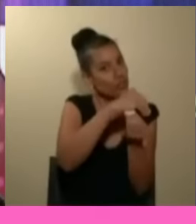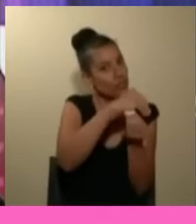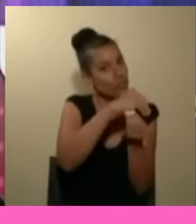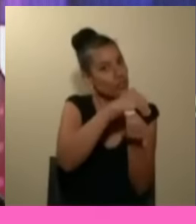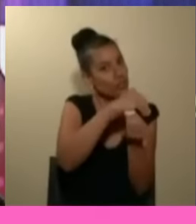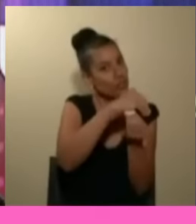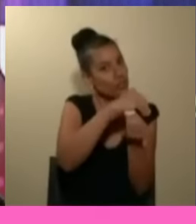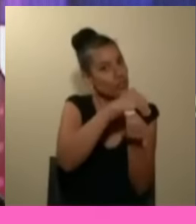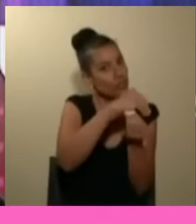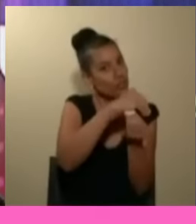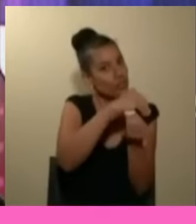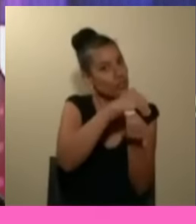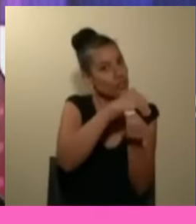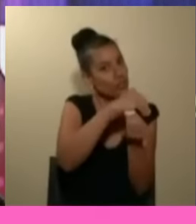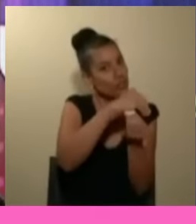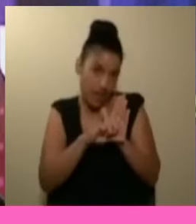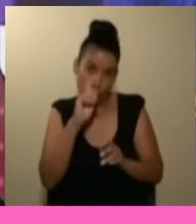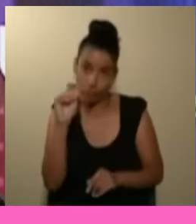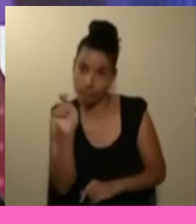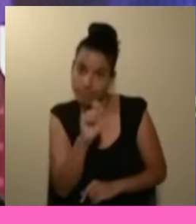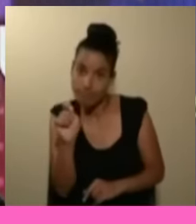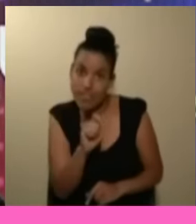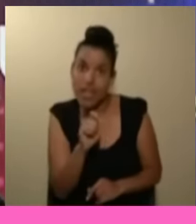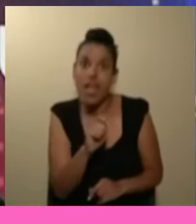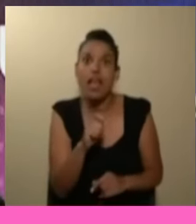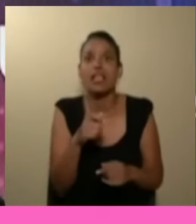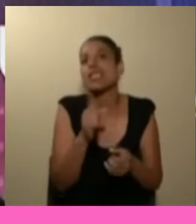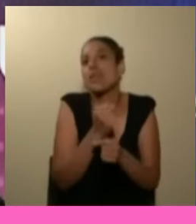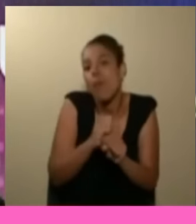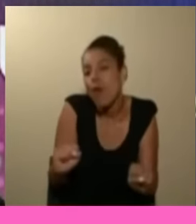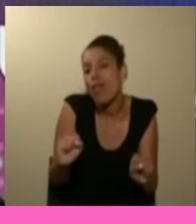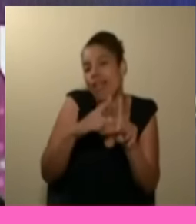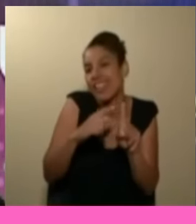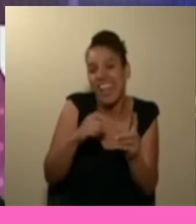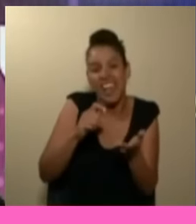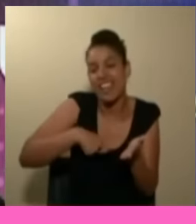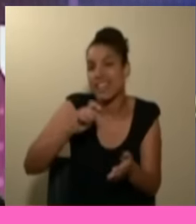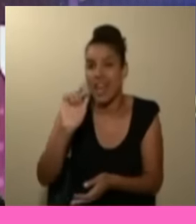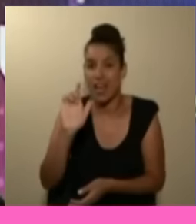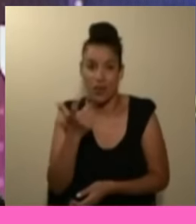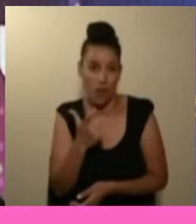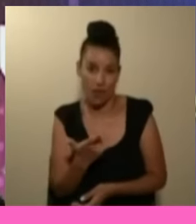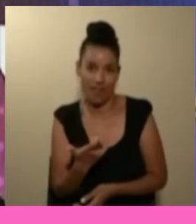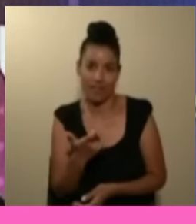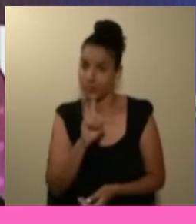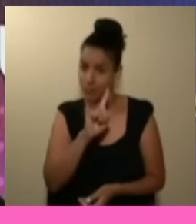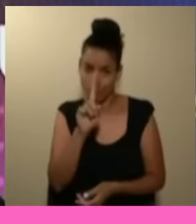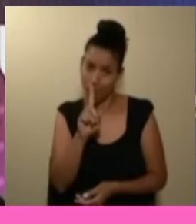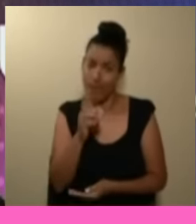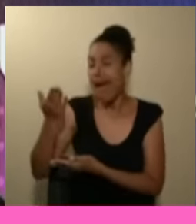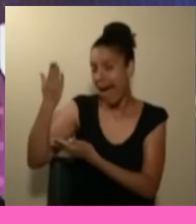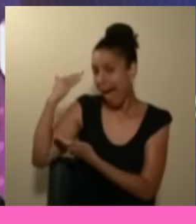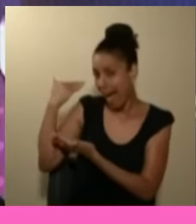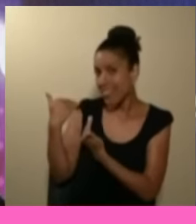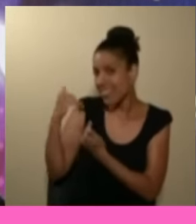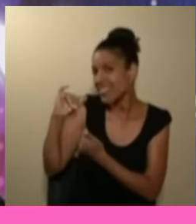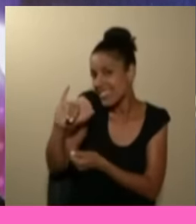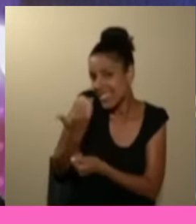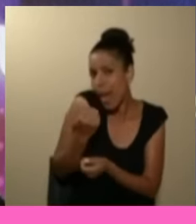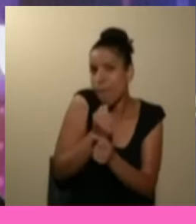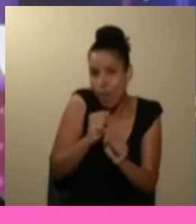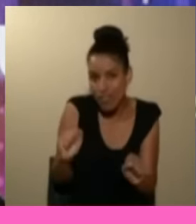garantía. Claro que eso no es así, ¿verdad? Ya se podía alquilar sin garantía. 1 de cada 5 arrendamientos en el Uruguay son